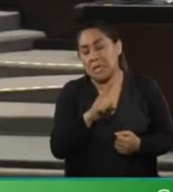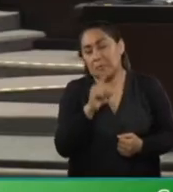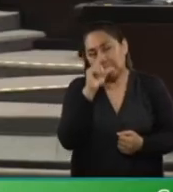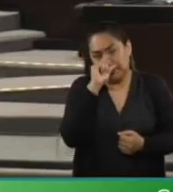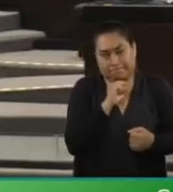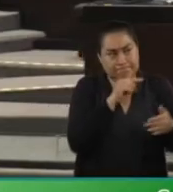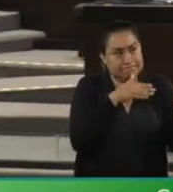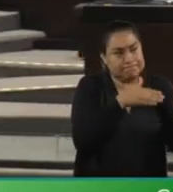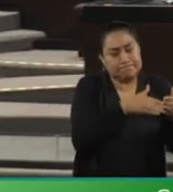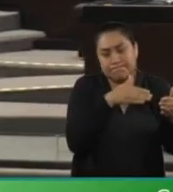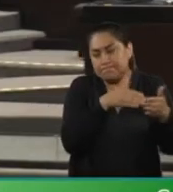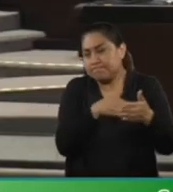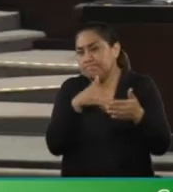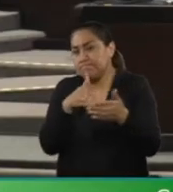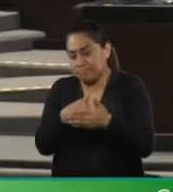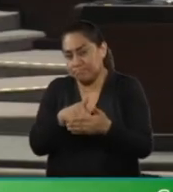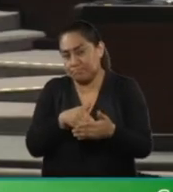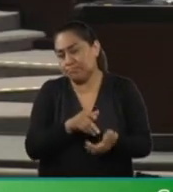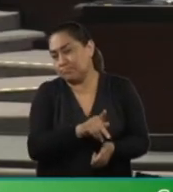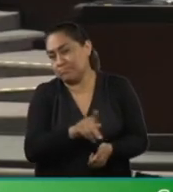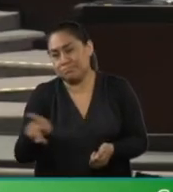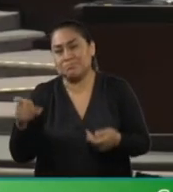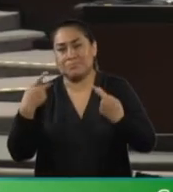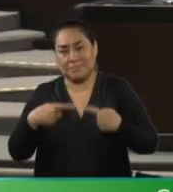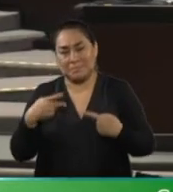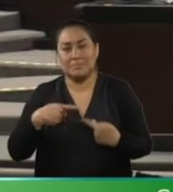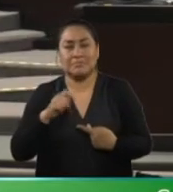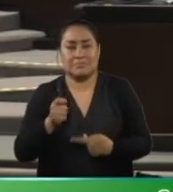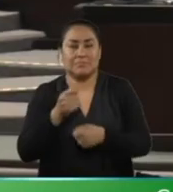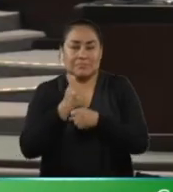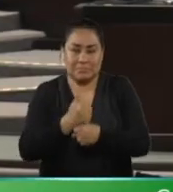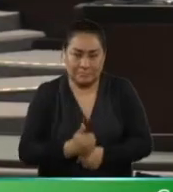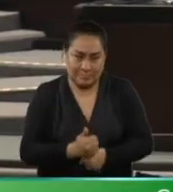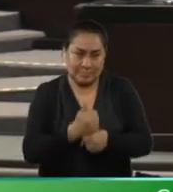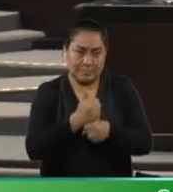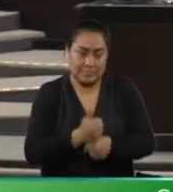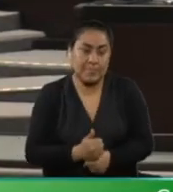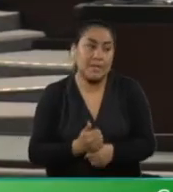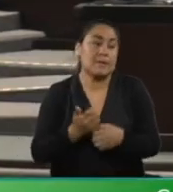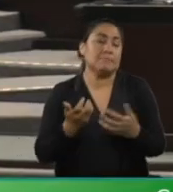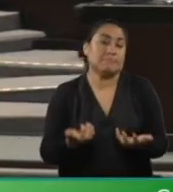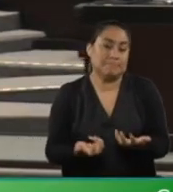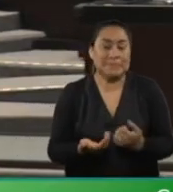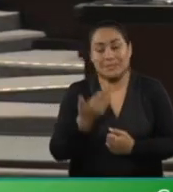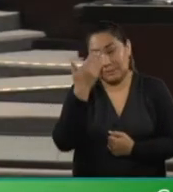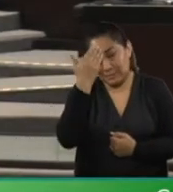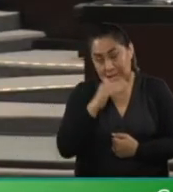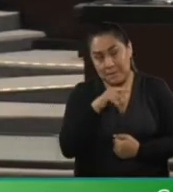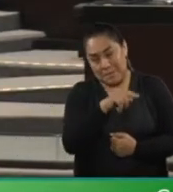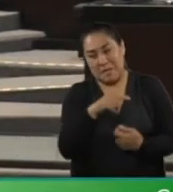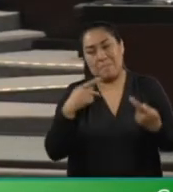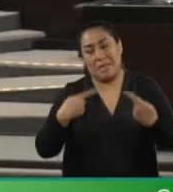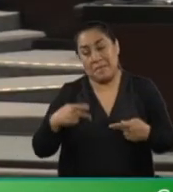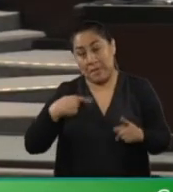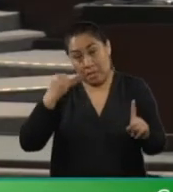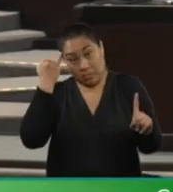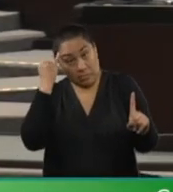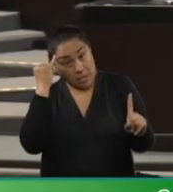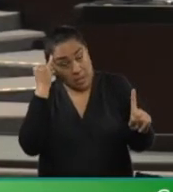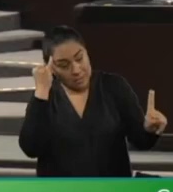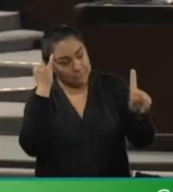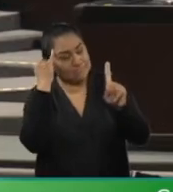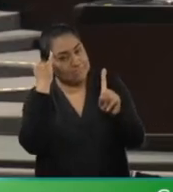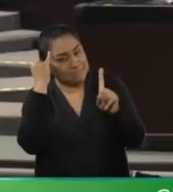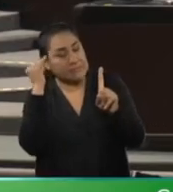barreras que enfrentan los más vulnerables. Si ya de por sí una persona indígena está